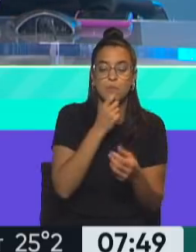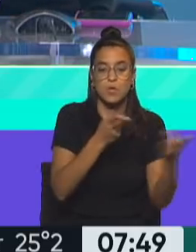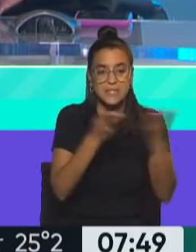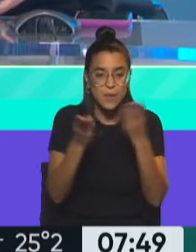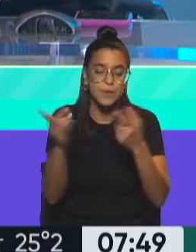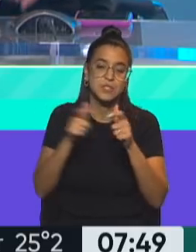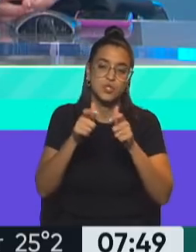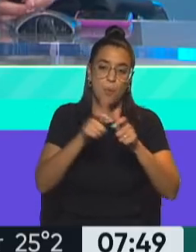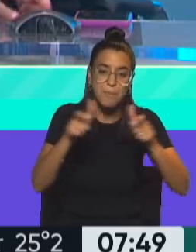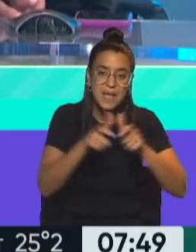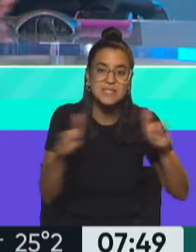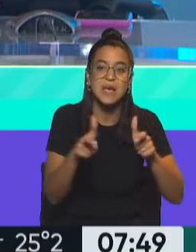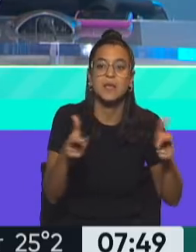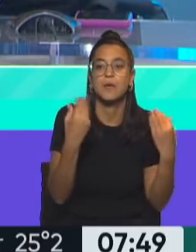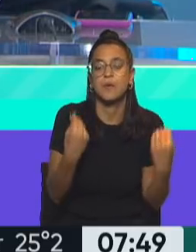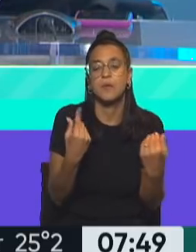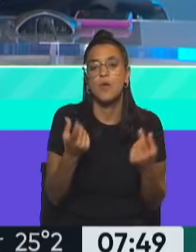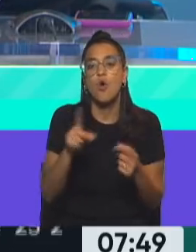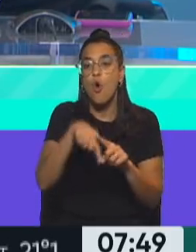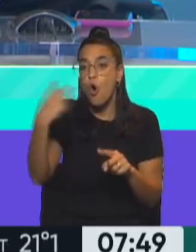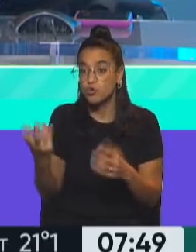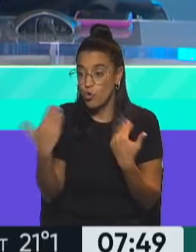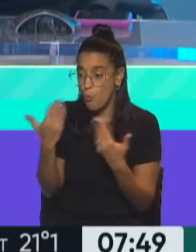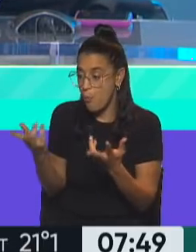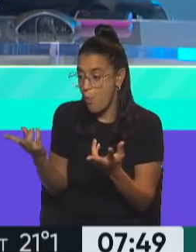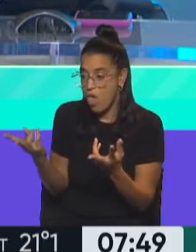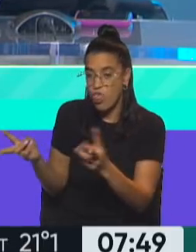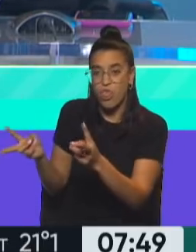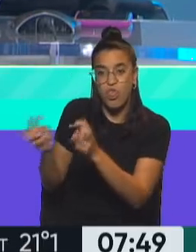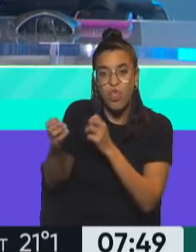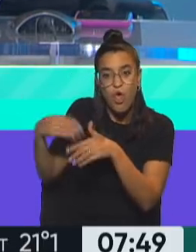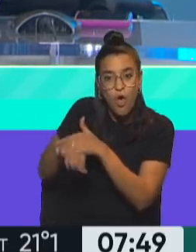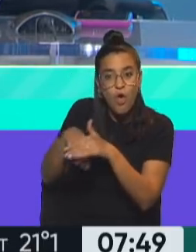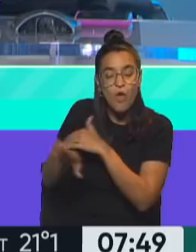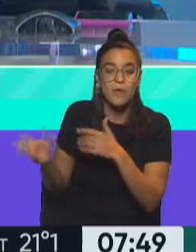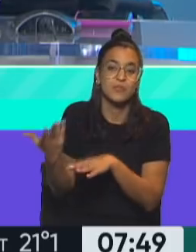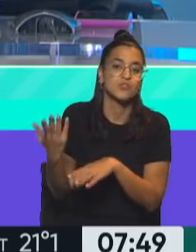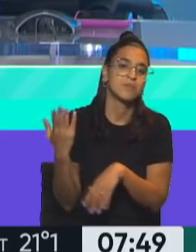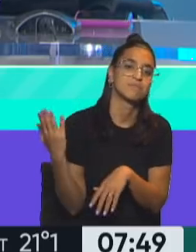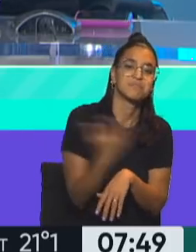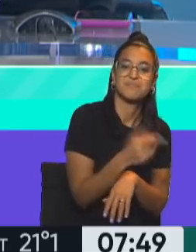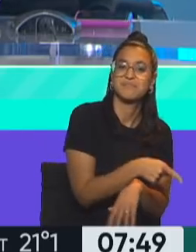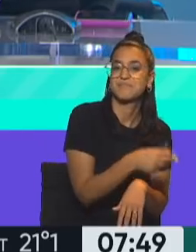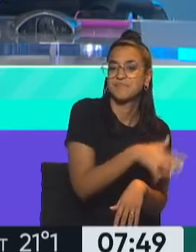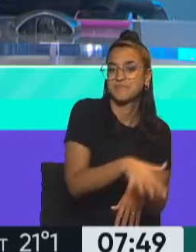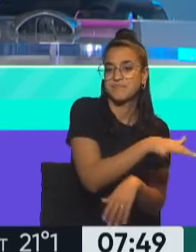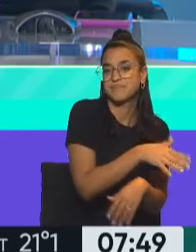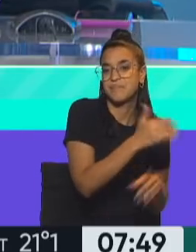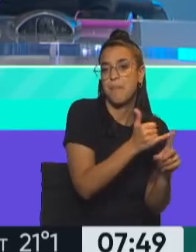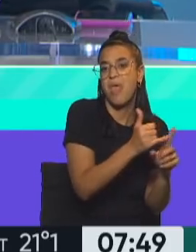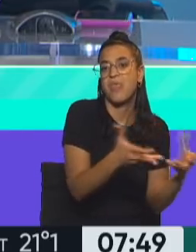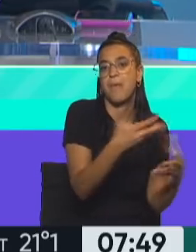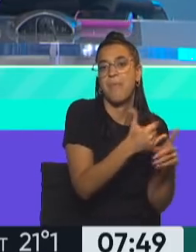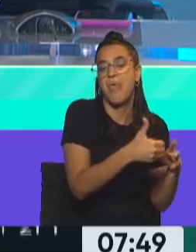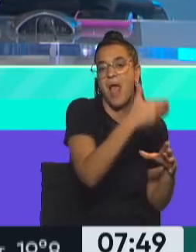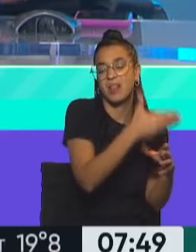servicios en pasajes versus por qué otro lado podrías ir en vez de perjudicar y vamos ahora la clase media